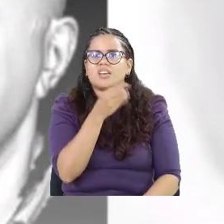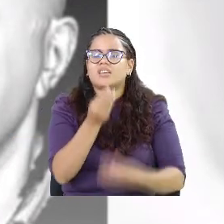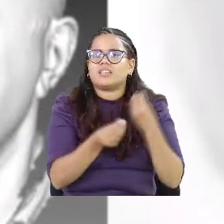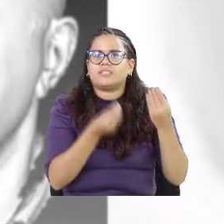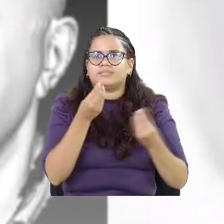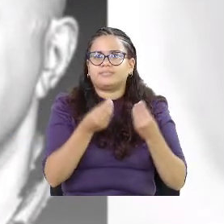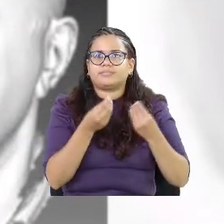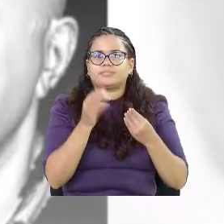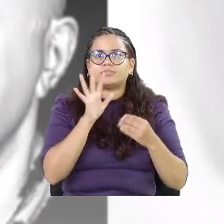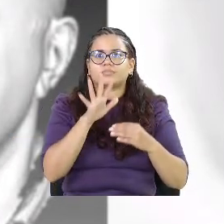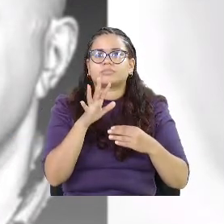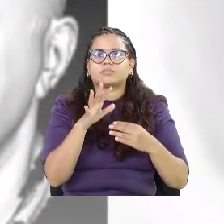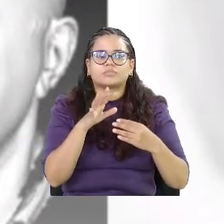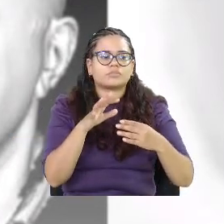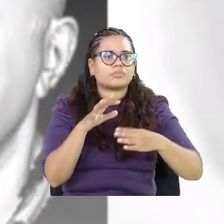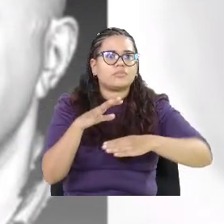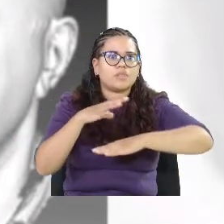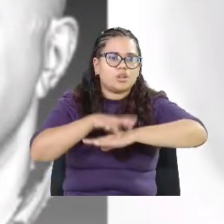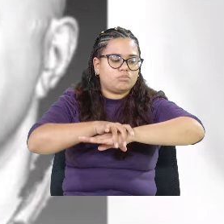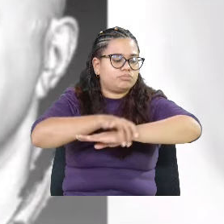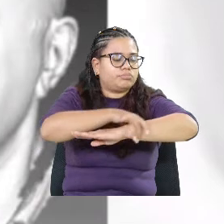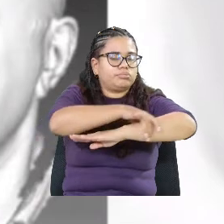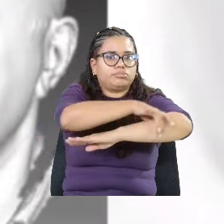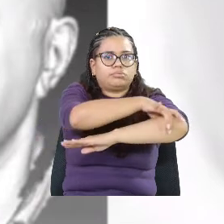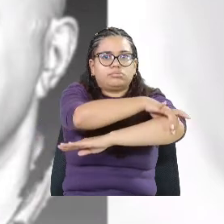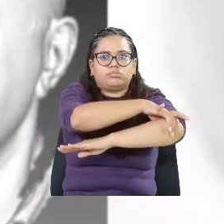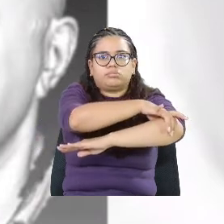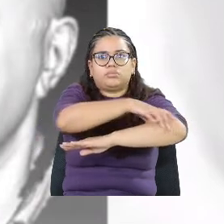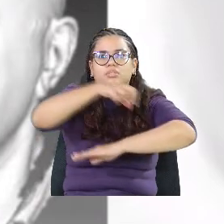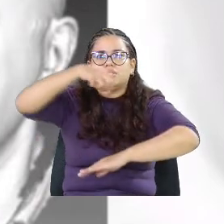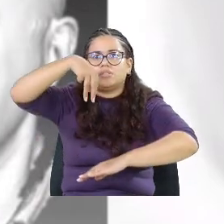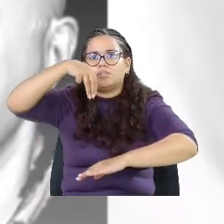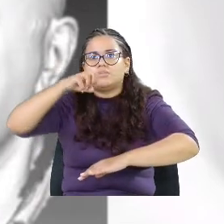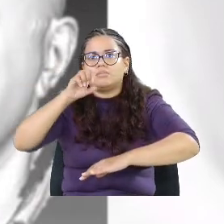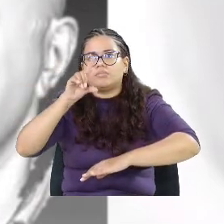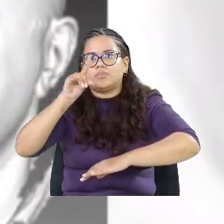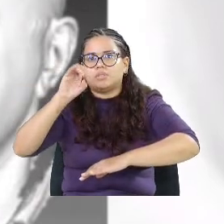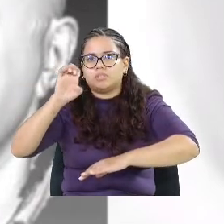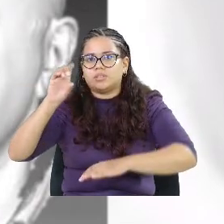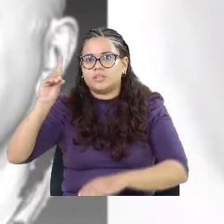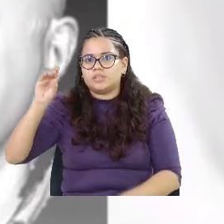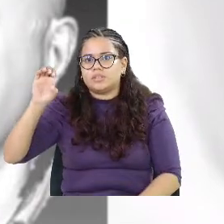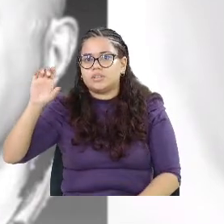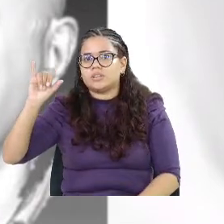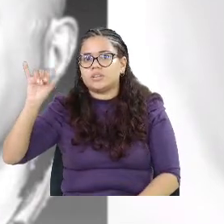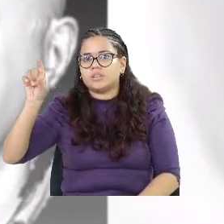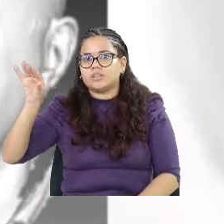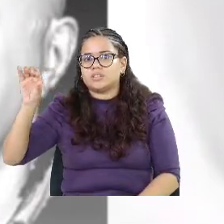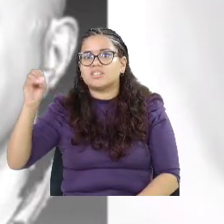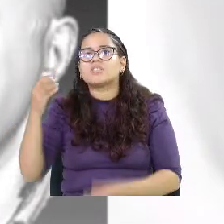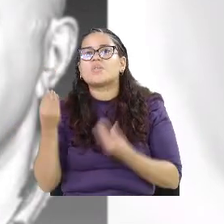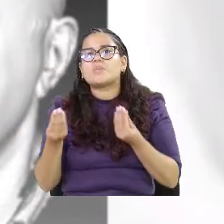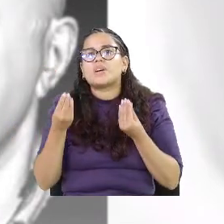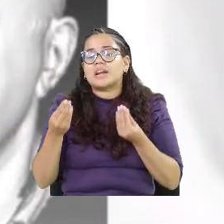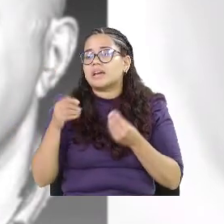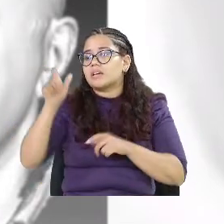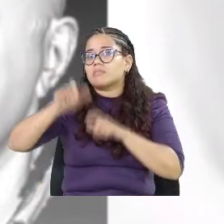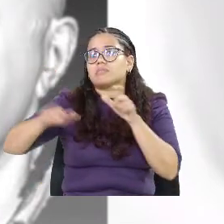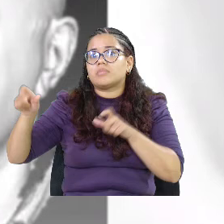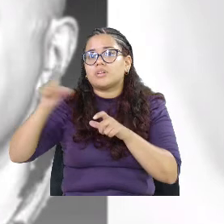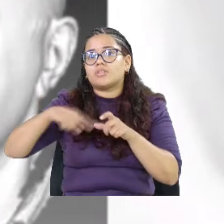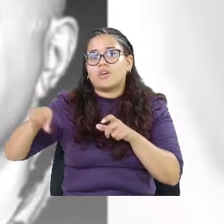un molde de yeso. Entonces el molde de yeso es para que las personas que van a fabricar esa